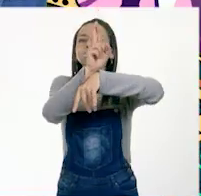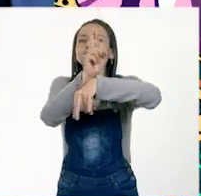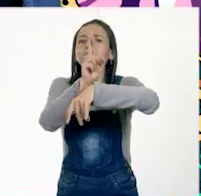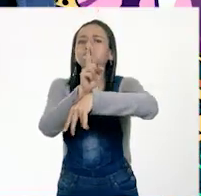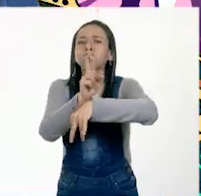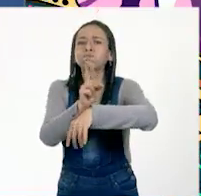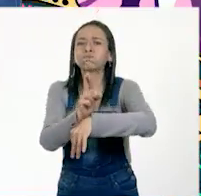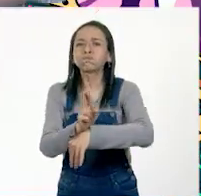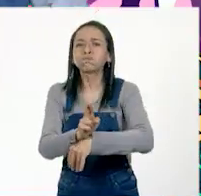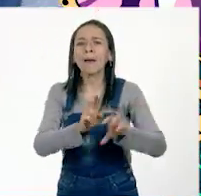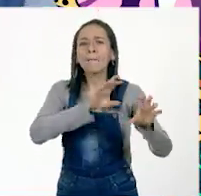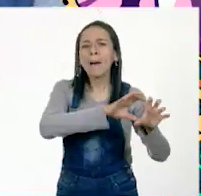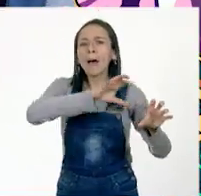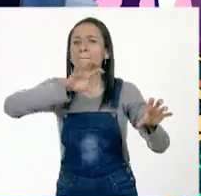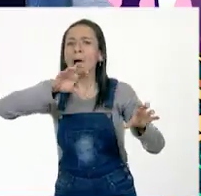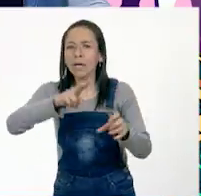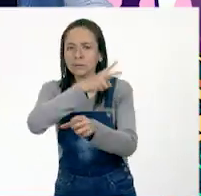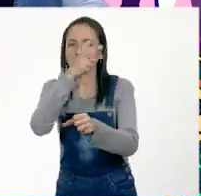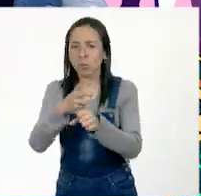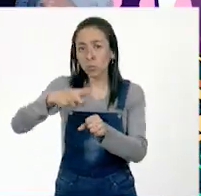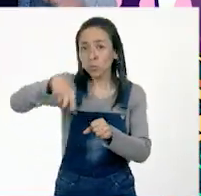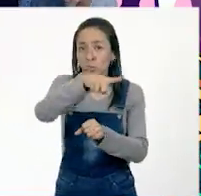maniobra!